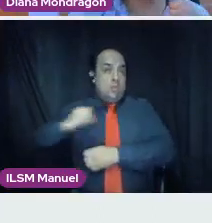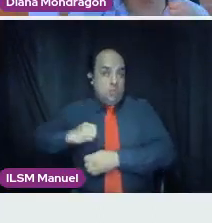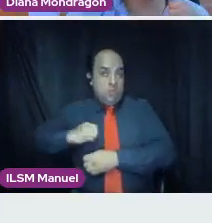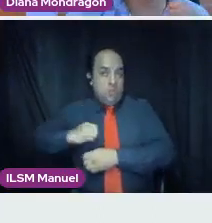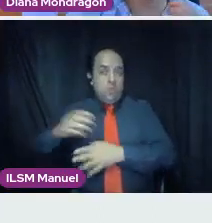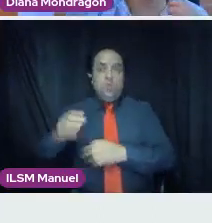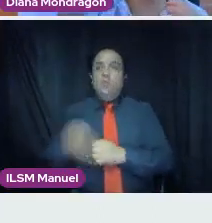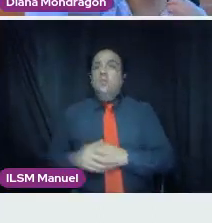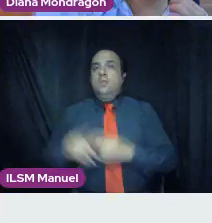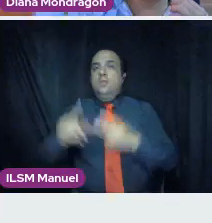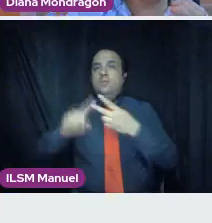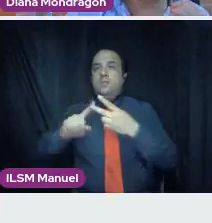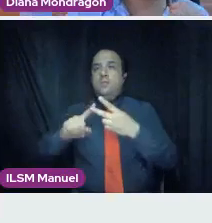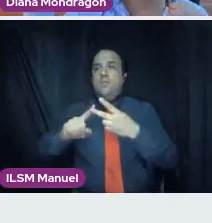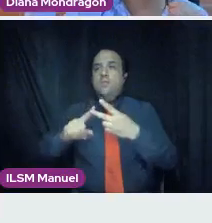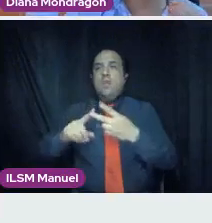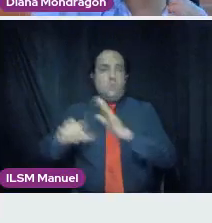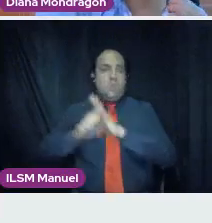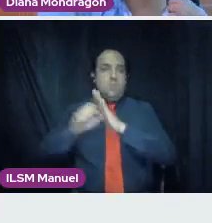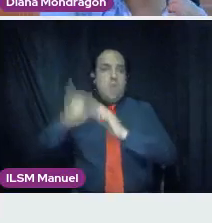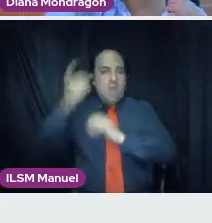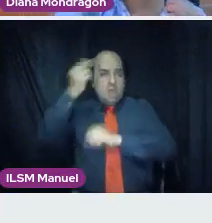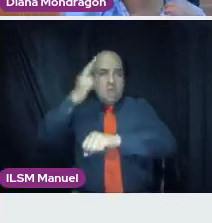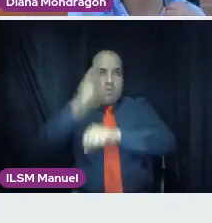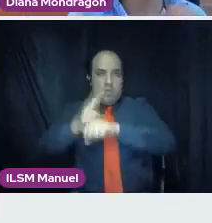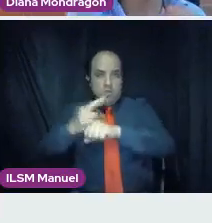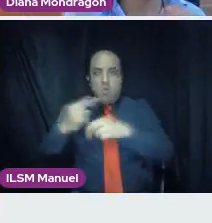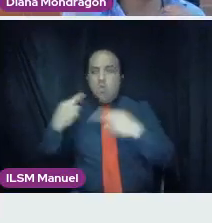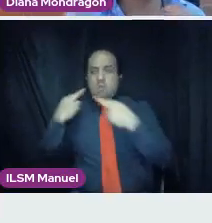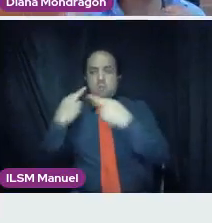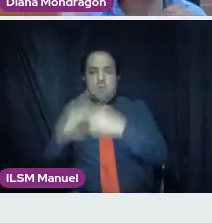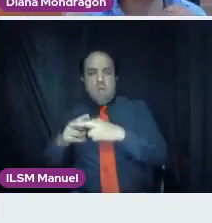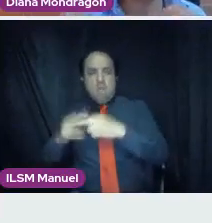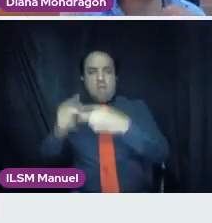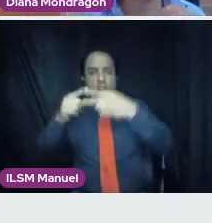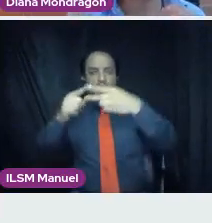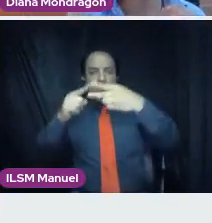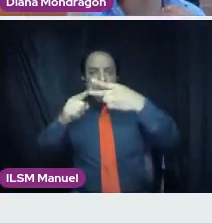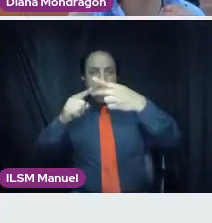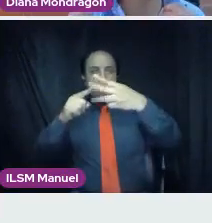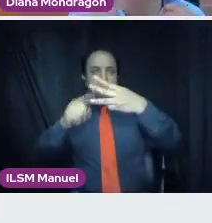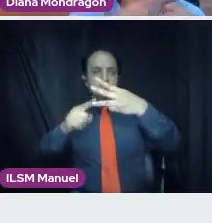el directivo, los profesores,